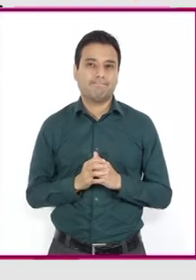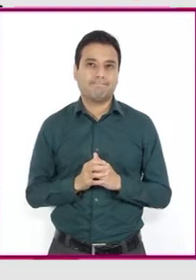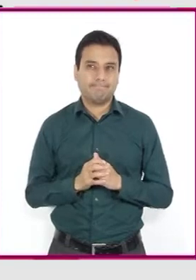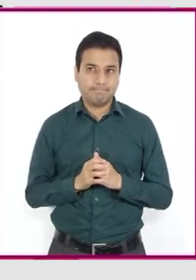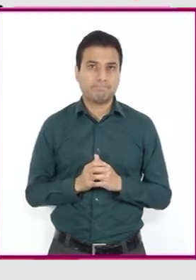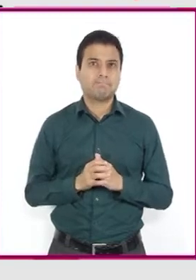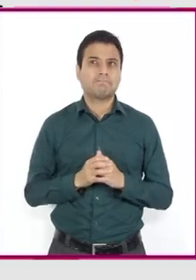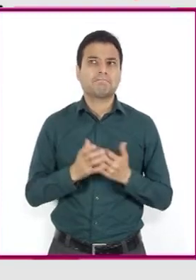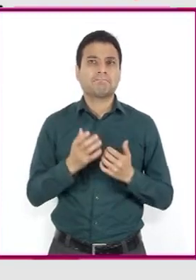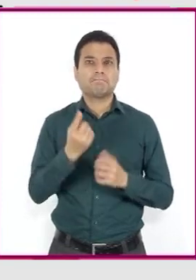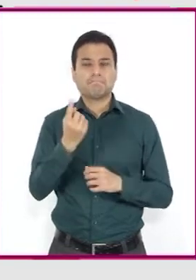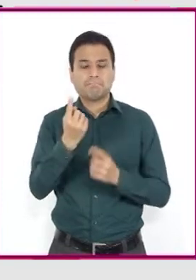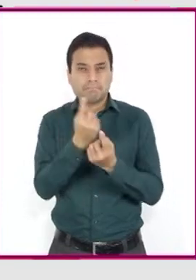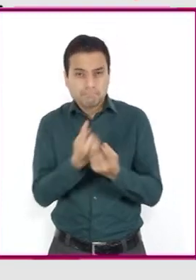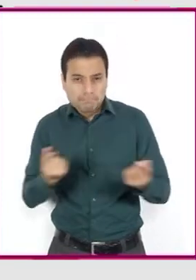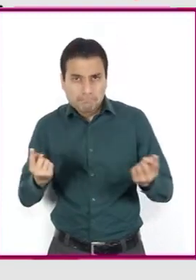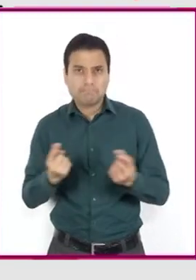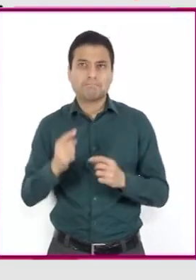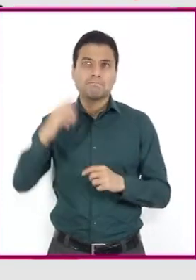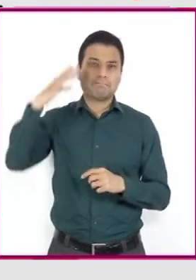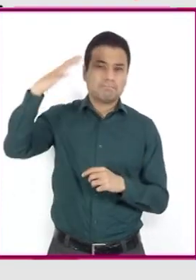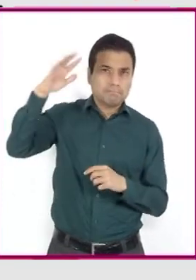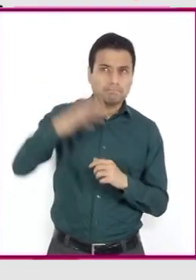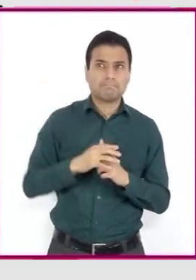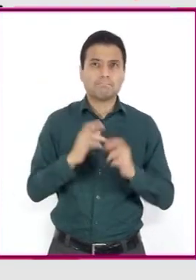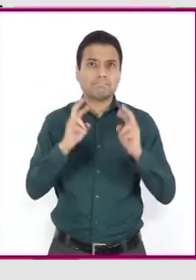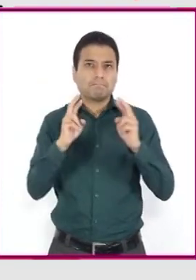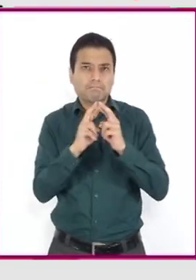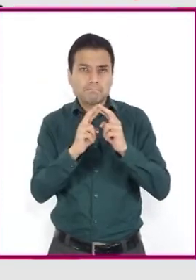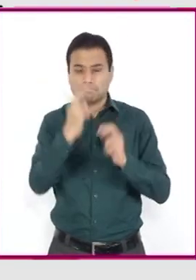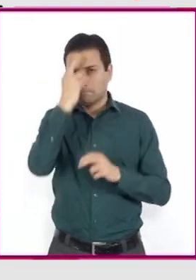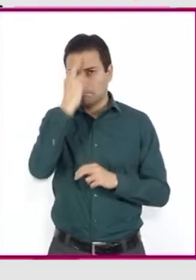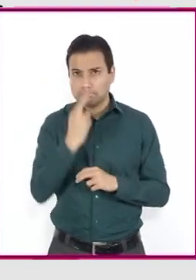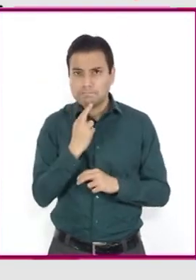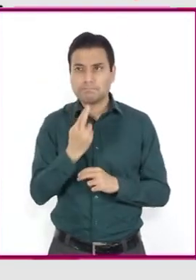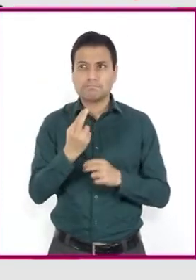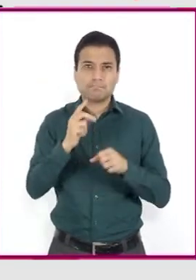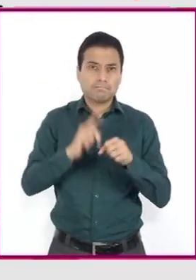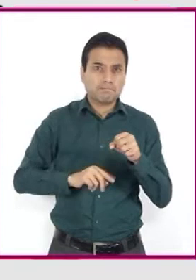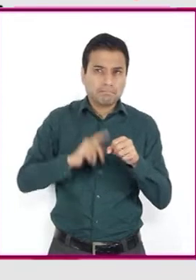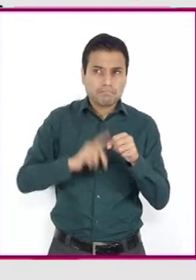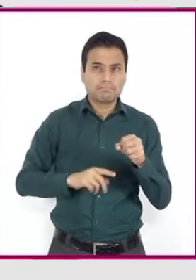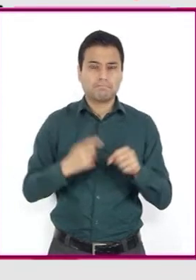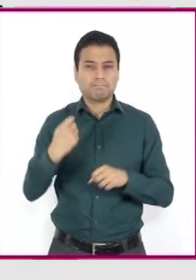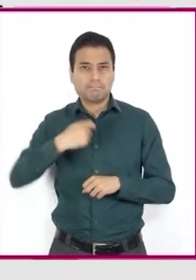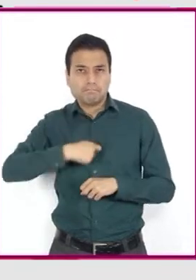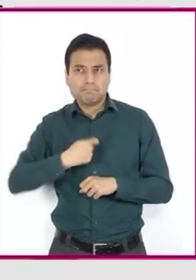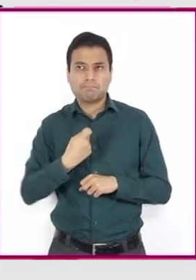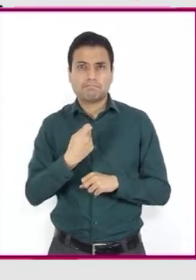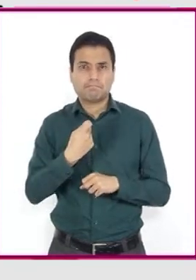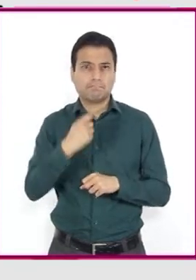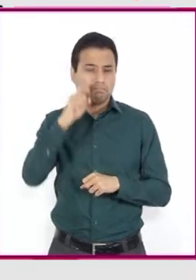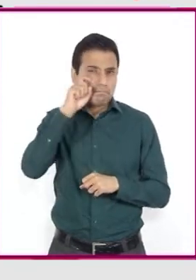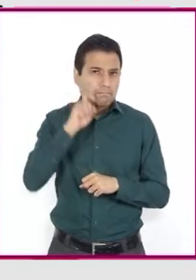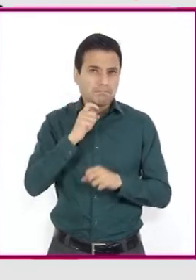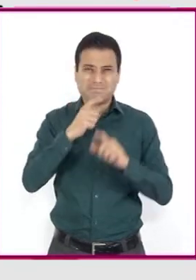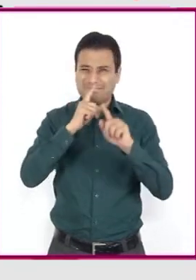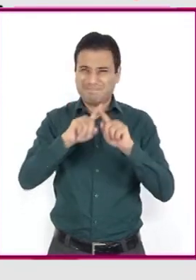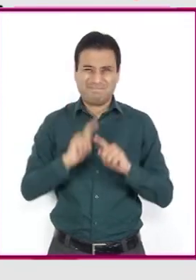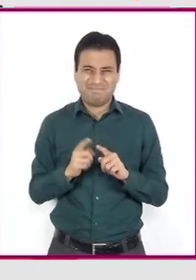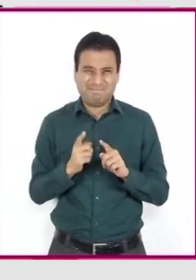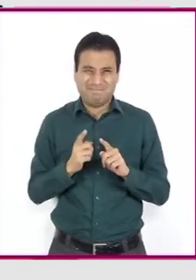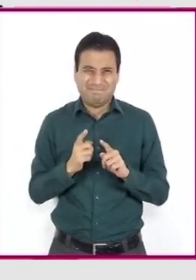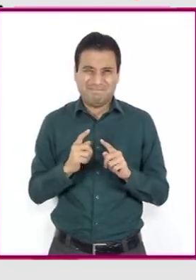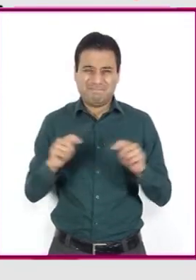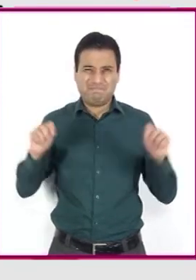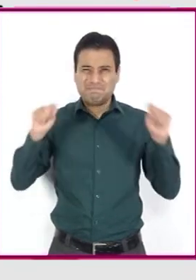de su edad, raza, credo, color, género, identidad de género, religión, origen,